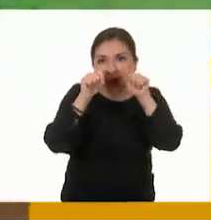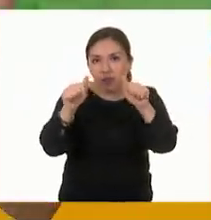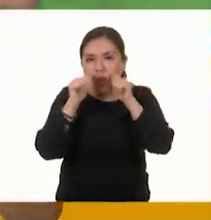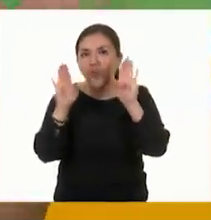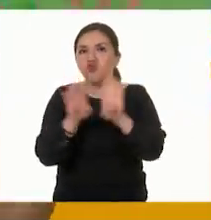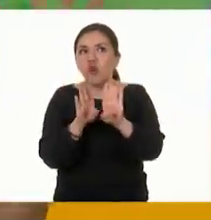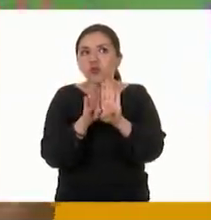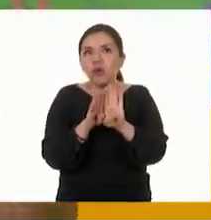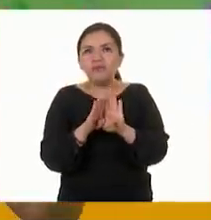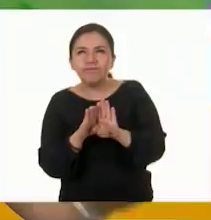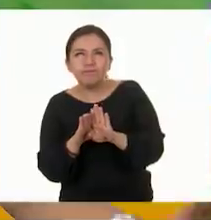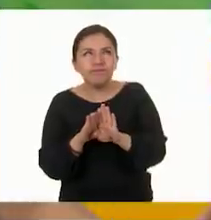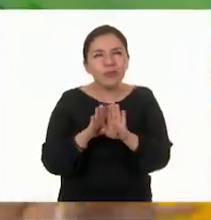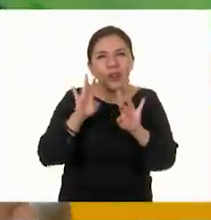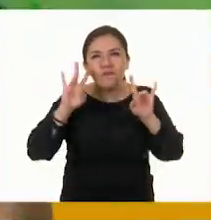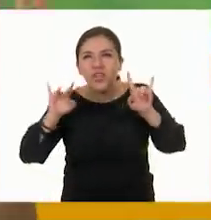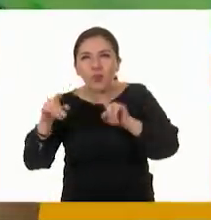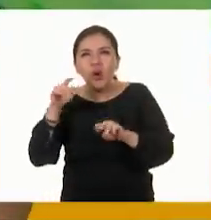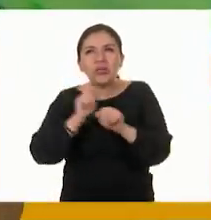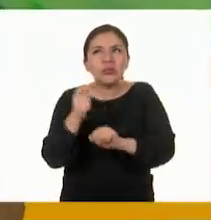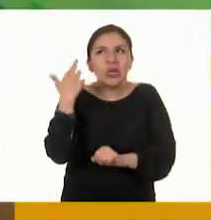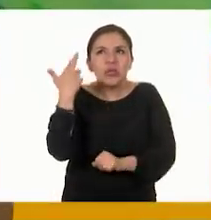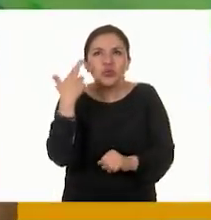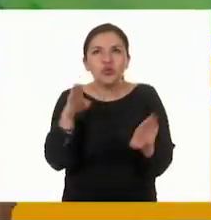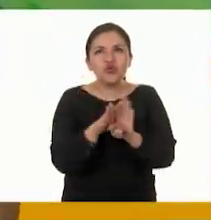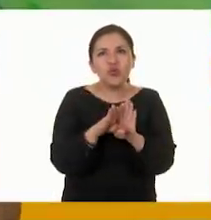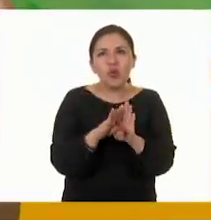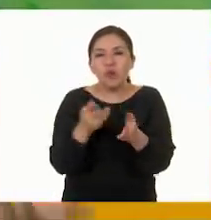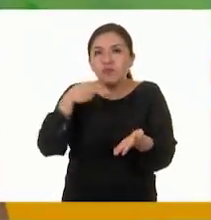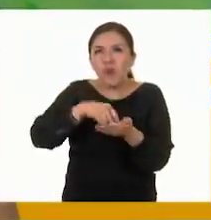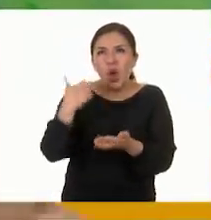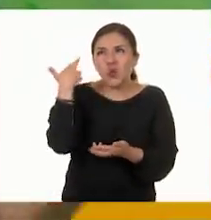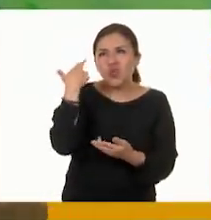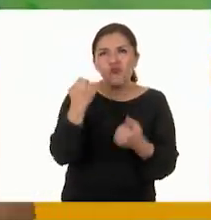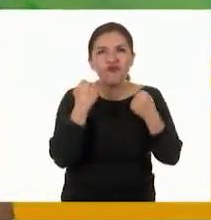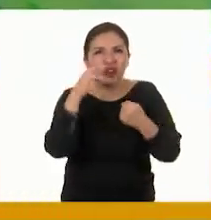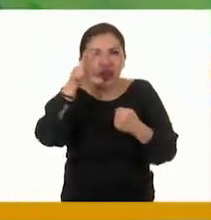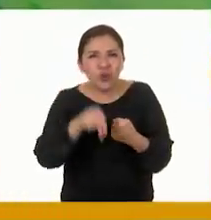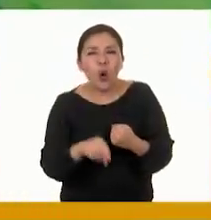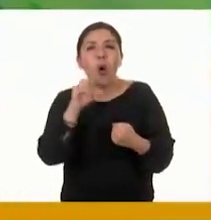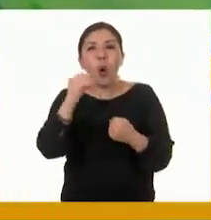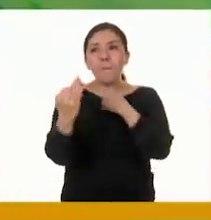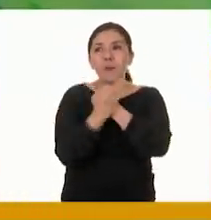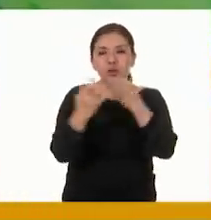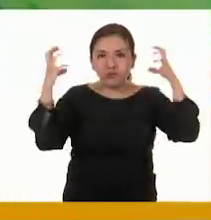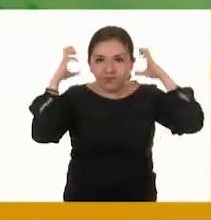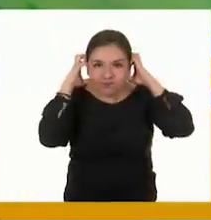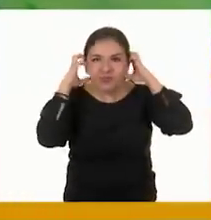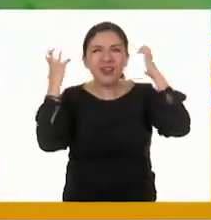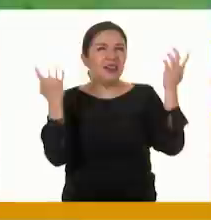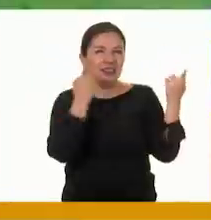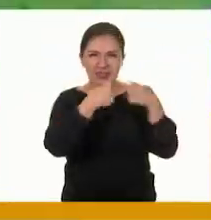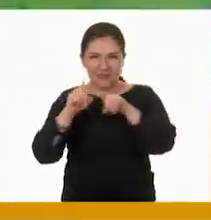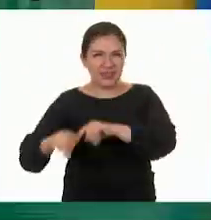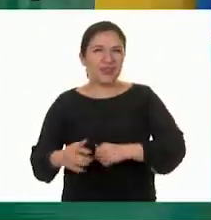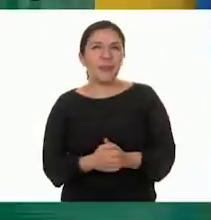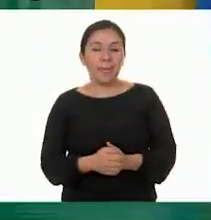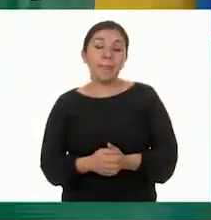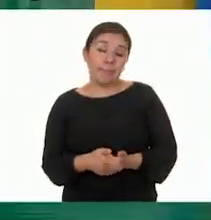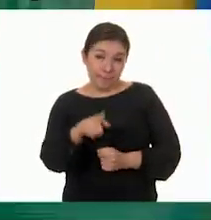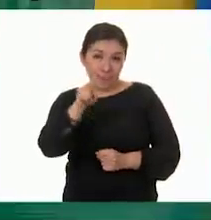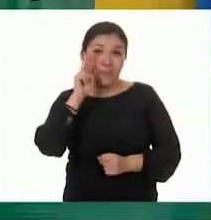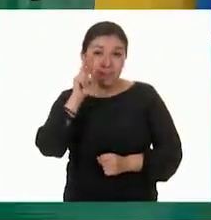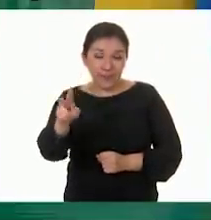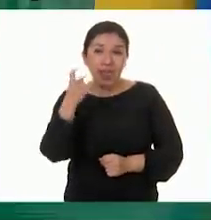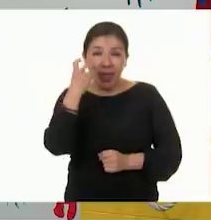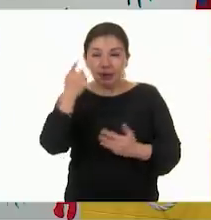atentos sobre lo que escuchamos. No exponernos a ruidos tan fuertes si no tenemos protección adecuada. Entonces, hemos visto